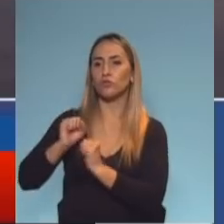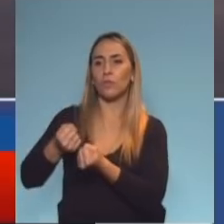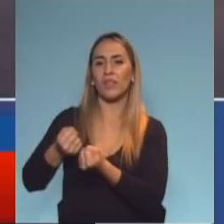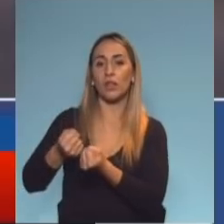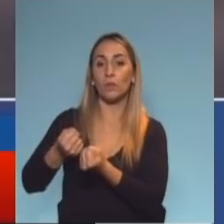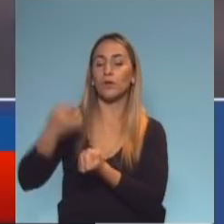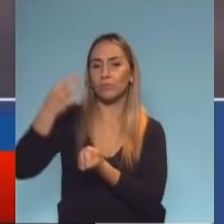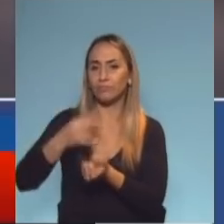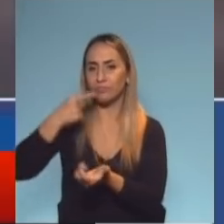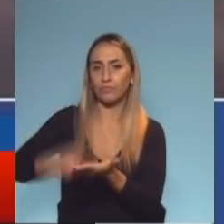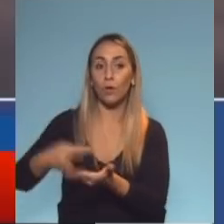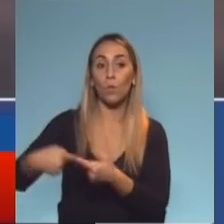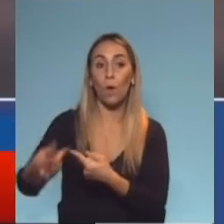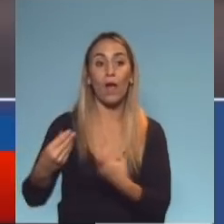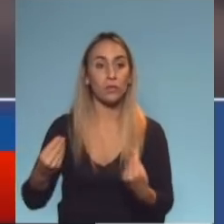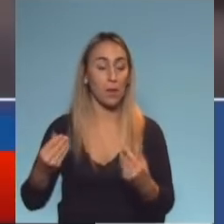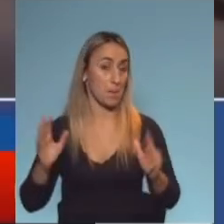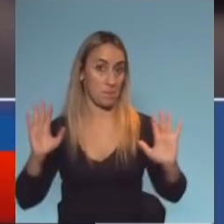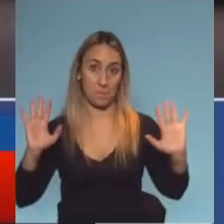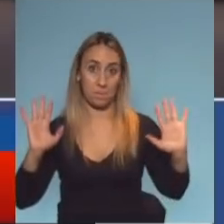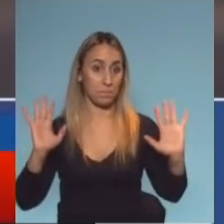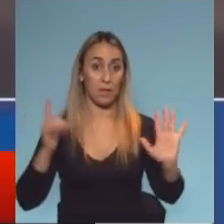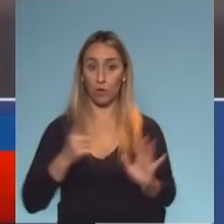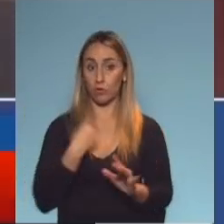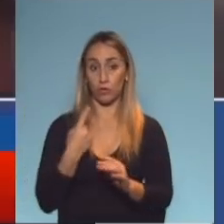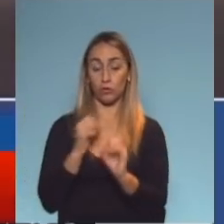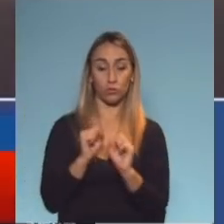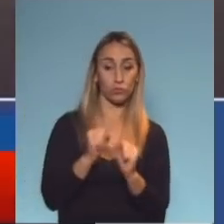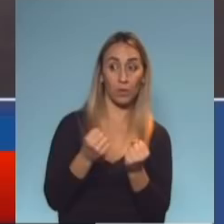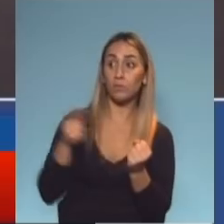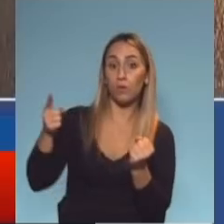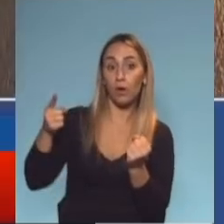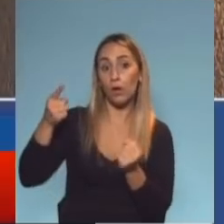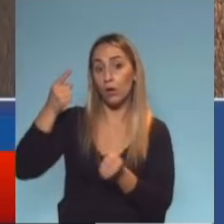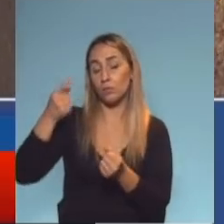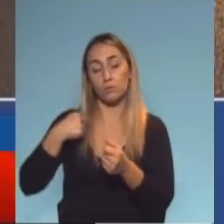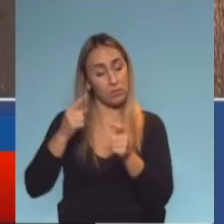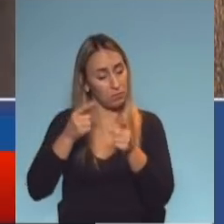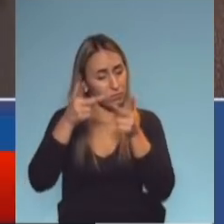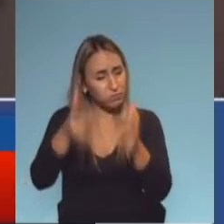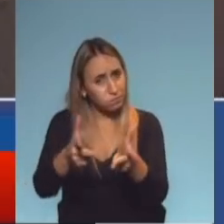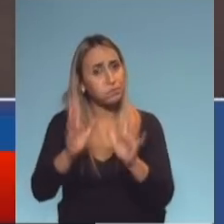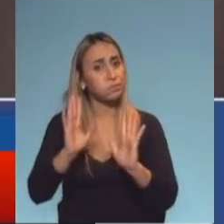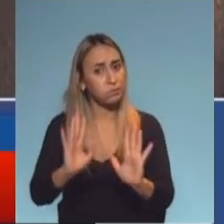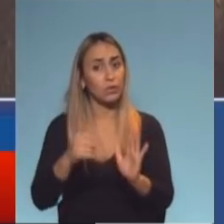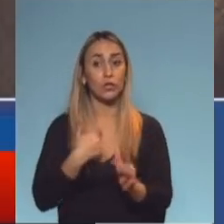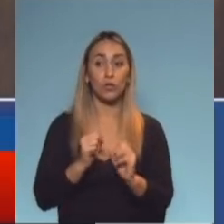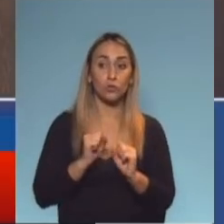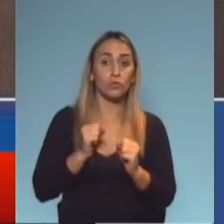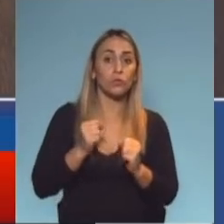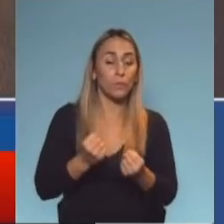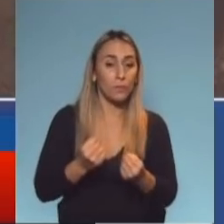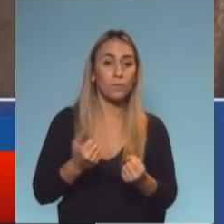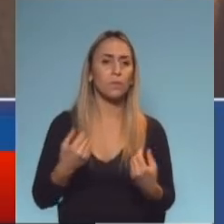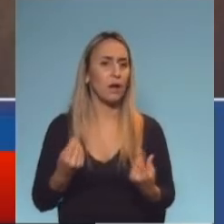esa resolución? No sé, nosotros lo suspendemos, justo como le dije antes, para